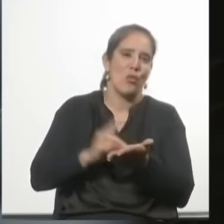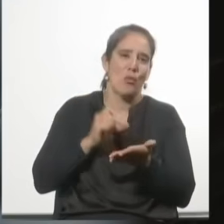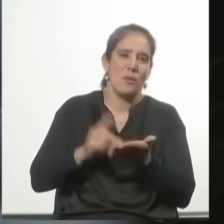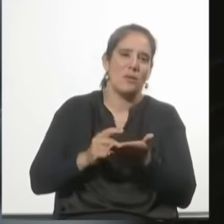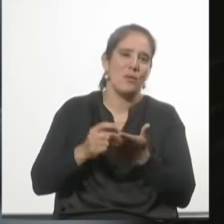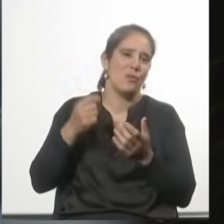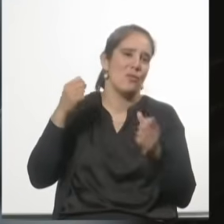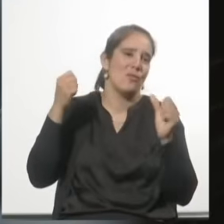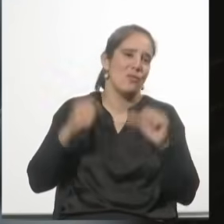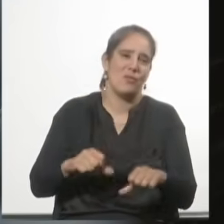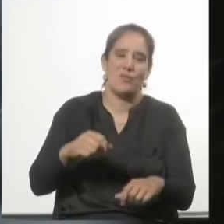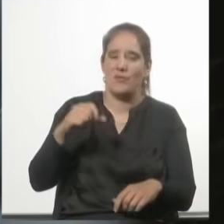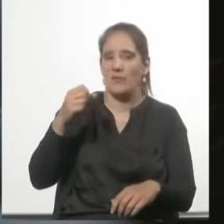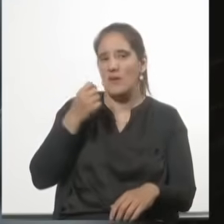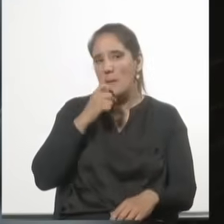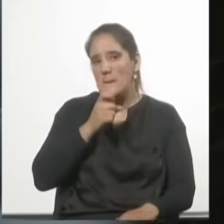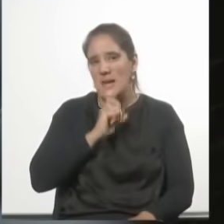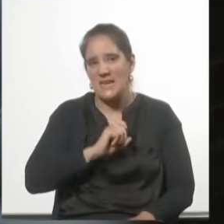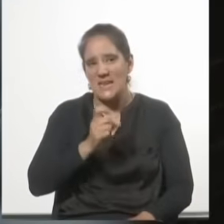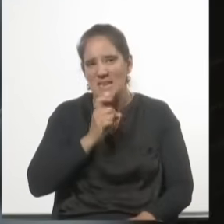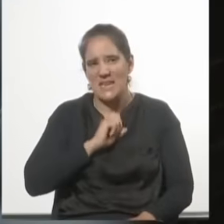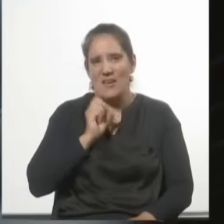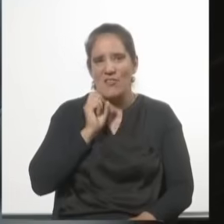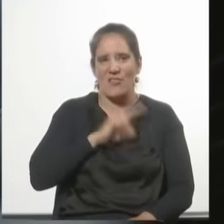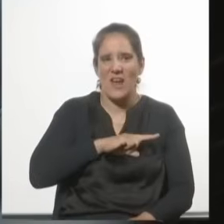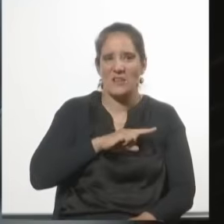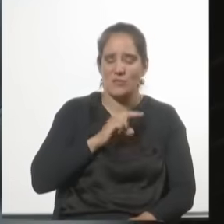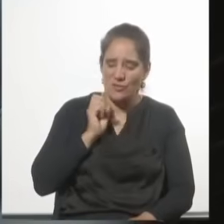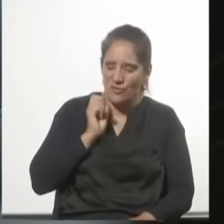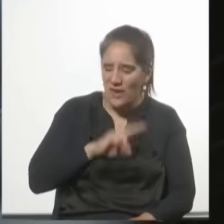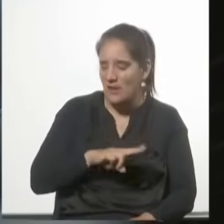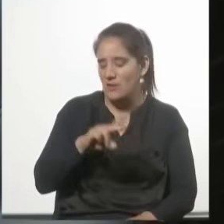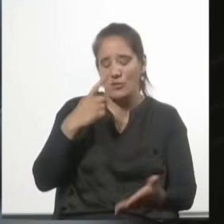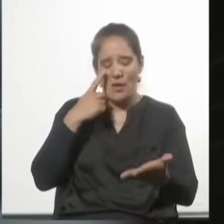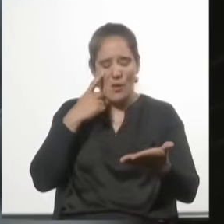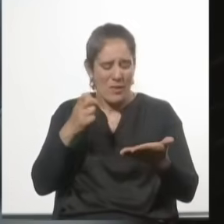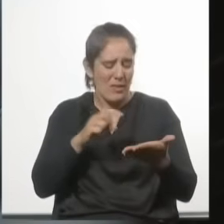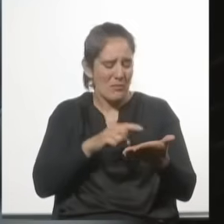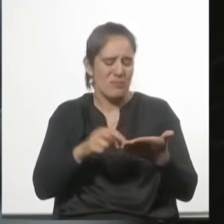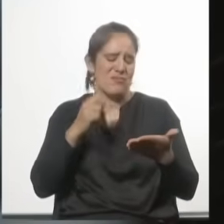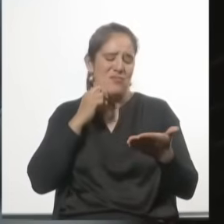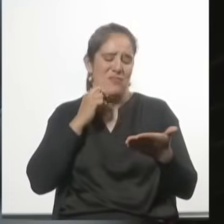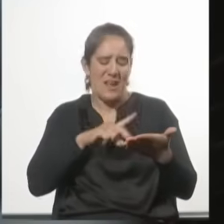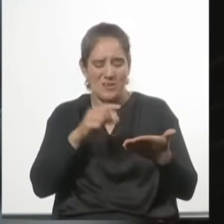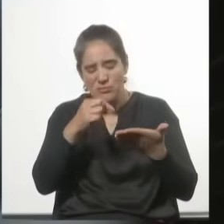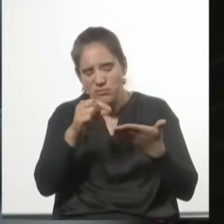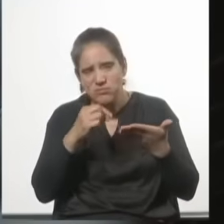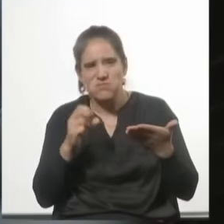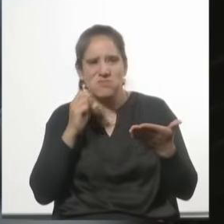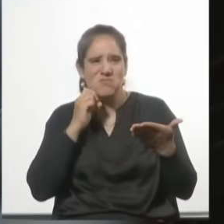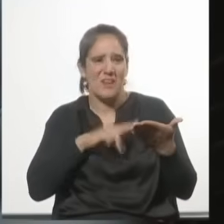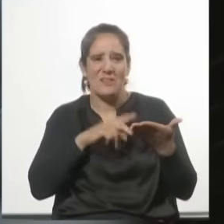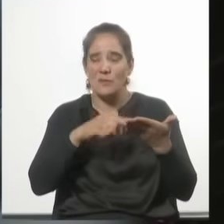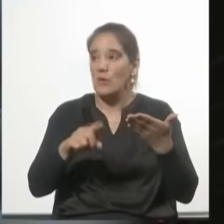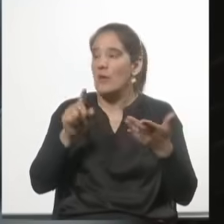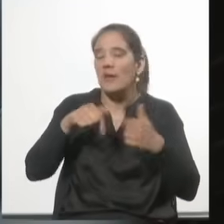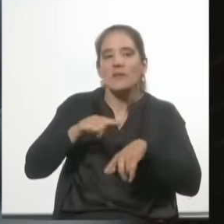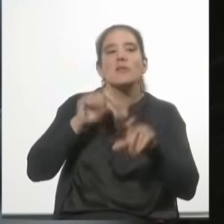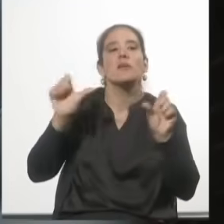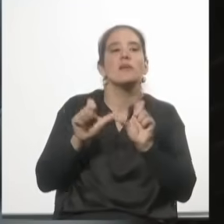documentos, señalando infinidad de inconsistencias formales, fáciles de detectar, que debieron sin ningún lugar a dudas haber